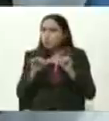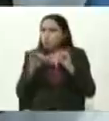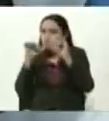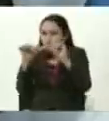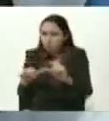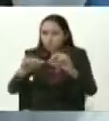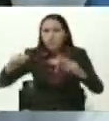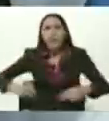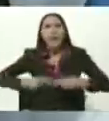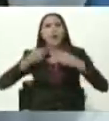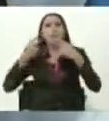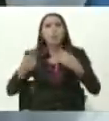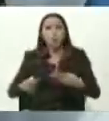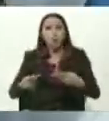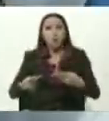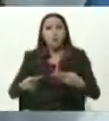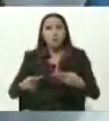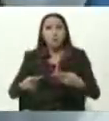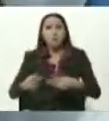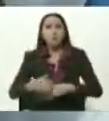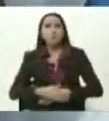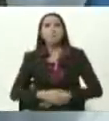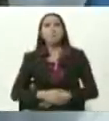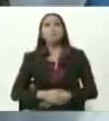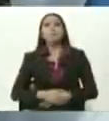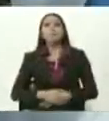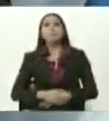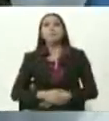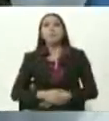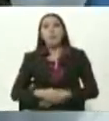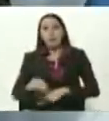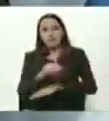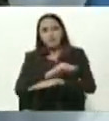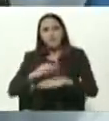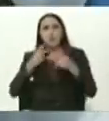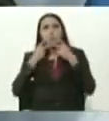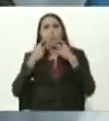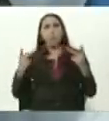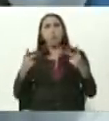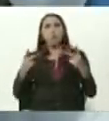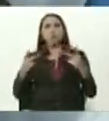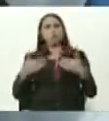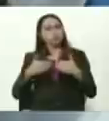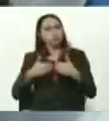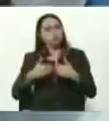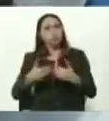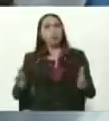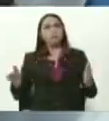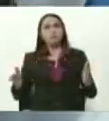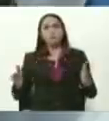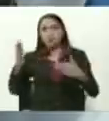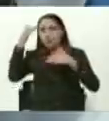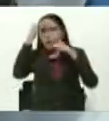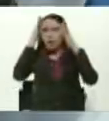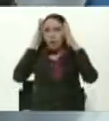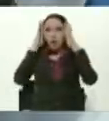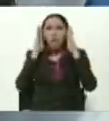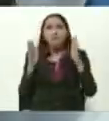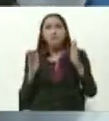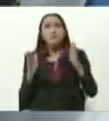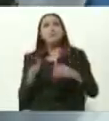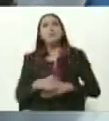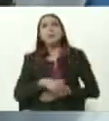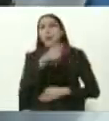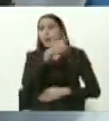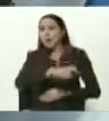la vanguardia. Y las puertas del Ministerio Público están abiertas para quien así